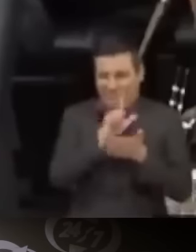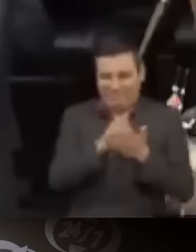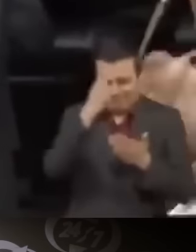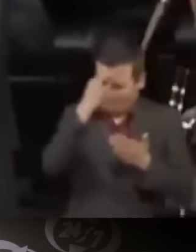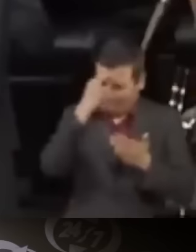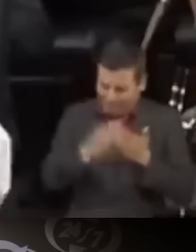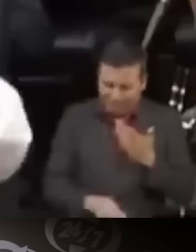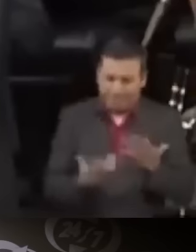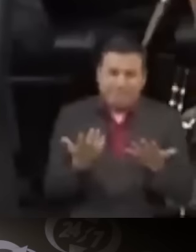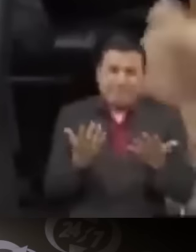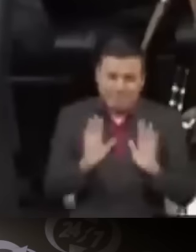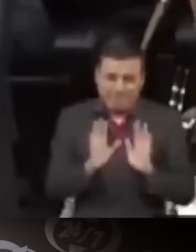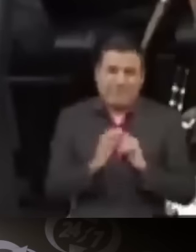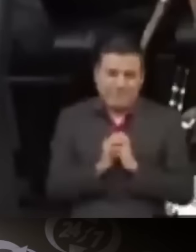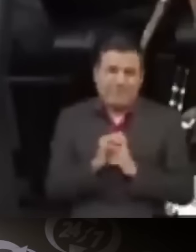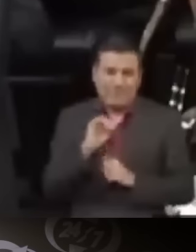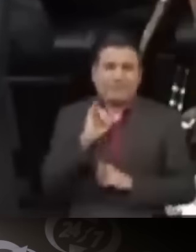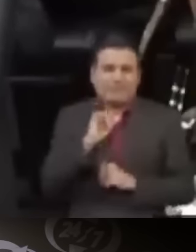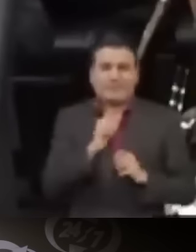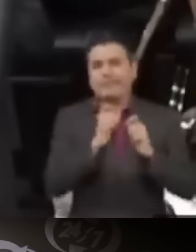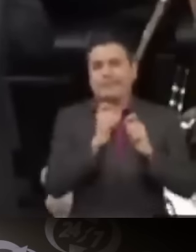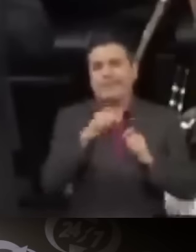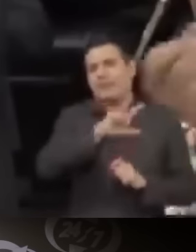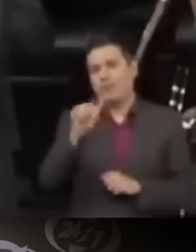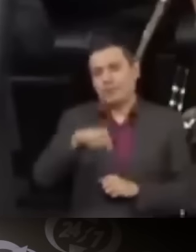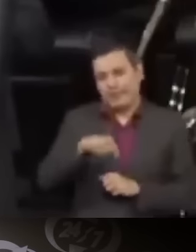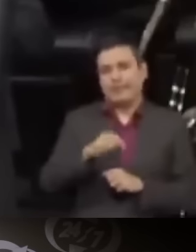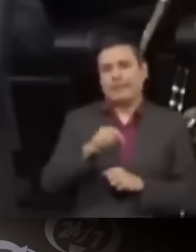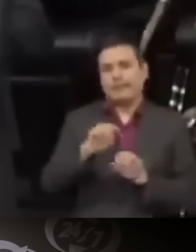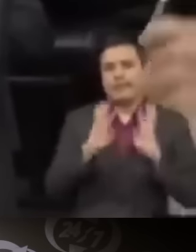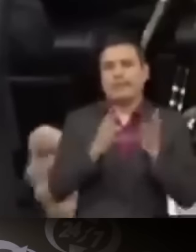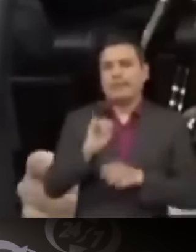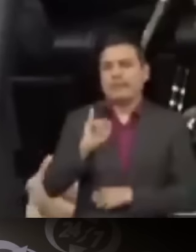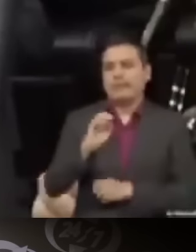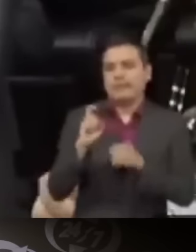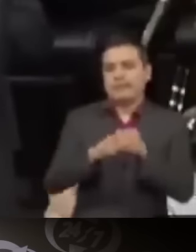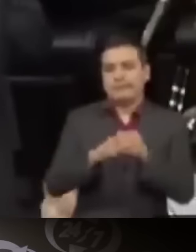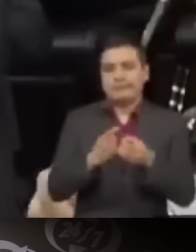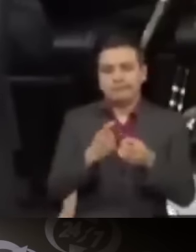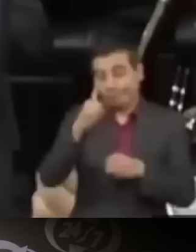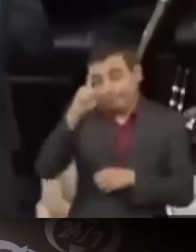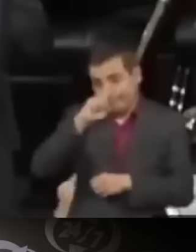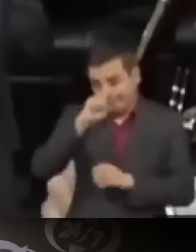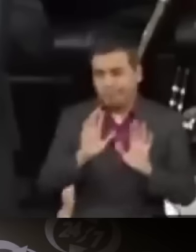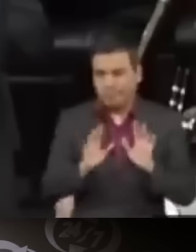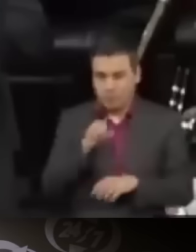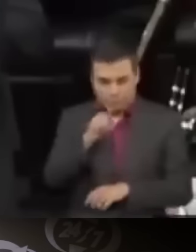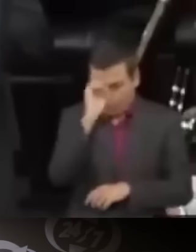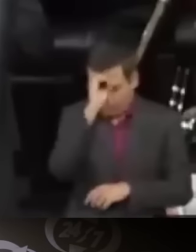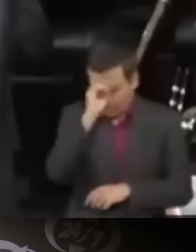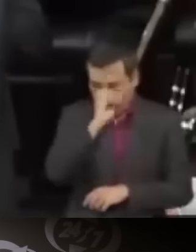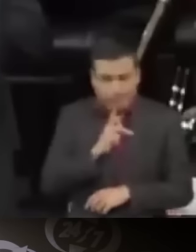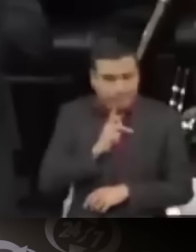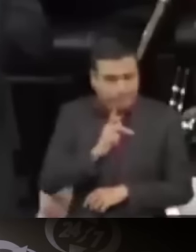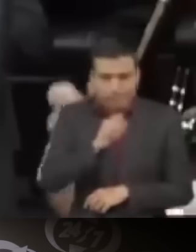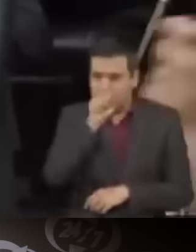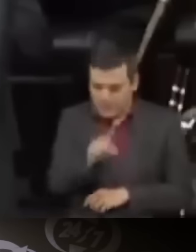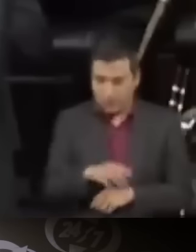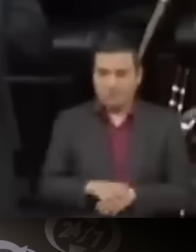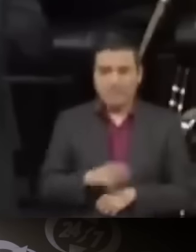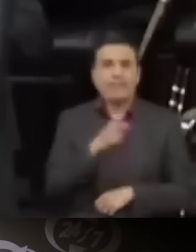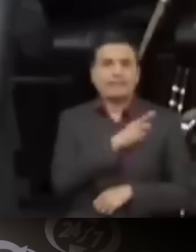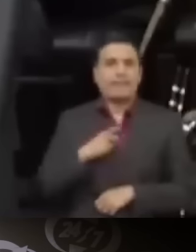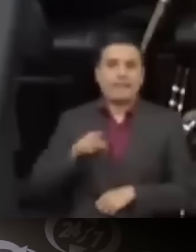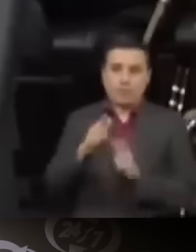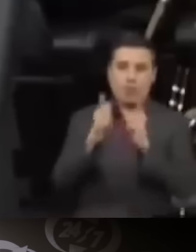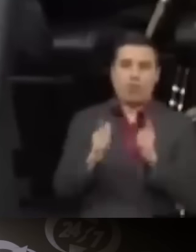legislación parlamentaria que después se traduce en espacios de representación aquí en esta mesa. Pero coincido con usted. También invitar a la